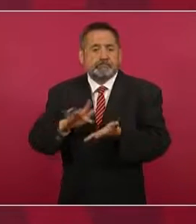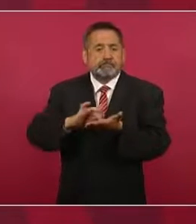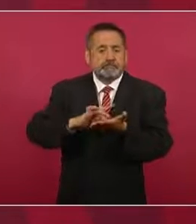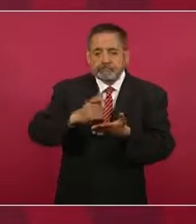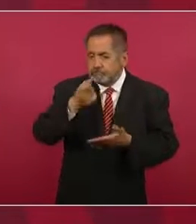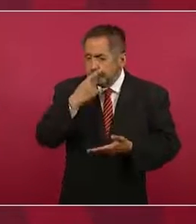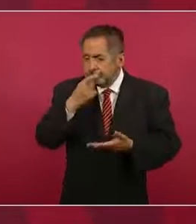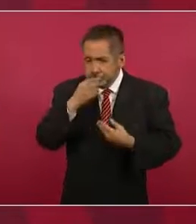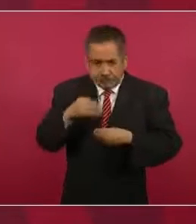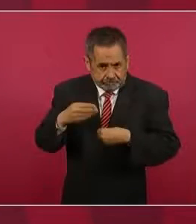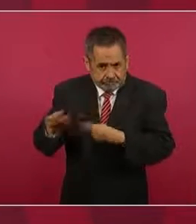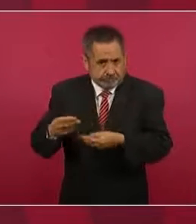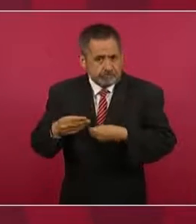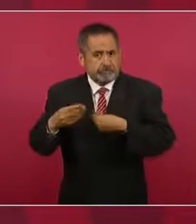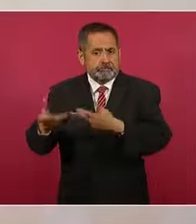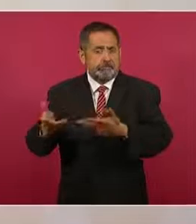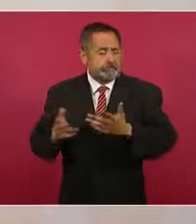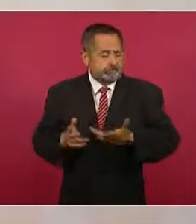medicinas,